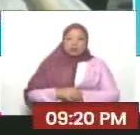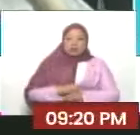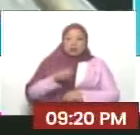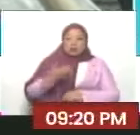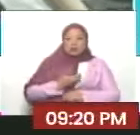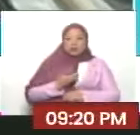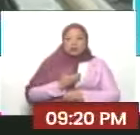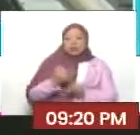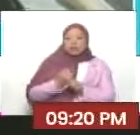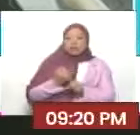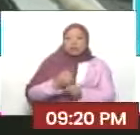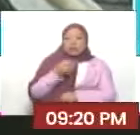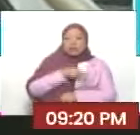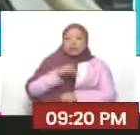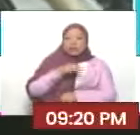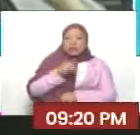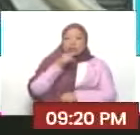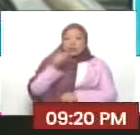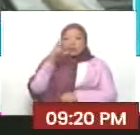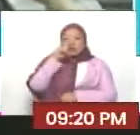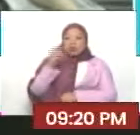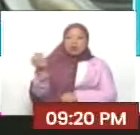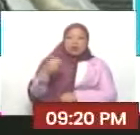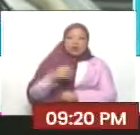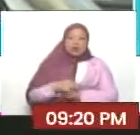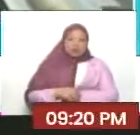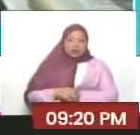alcalde Farid Fraija hace ya más de un año.